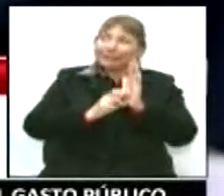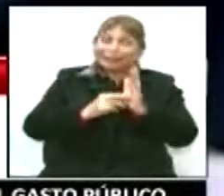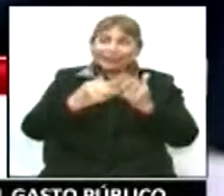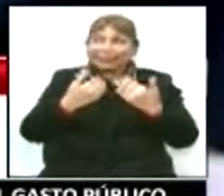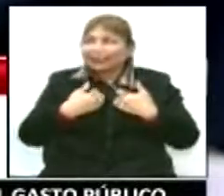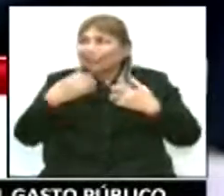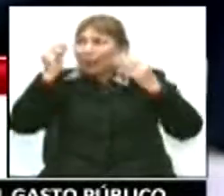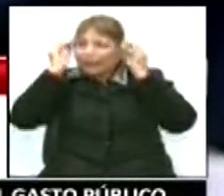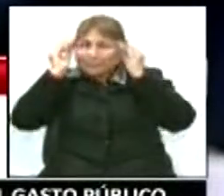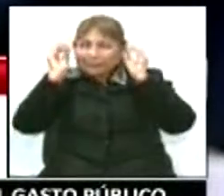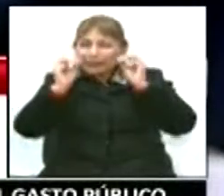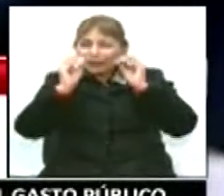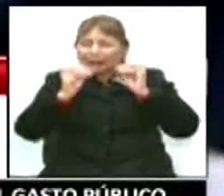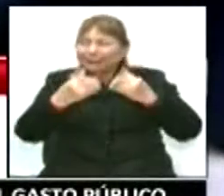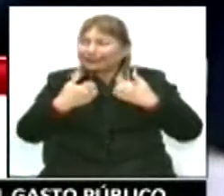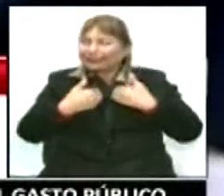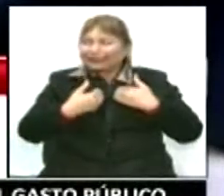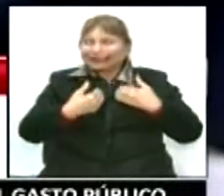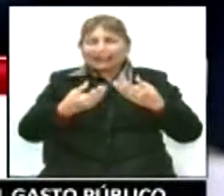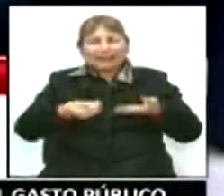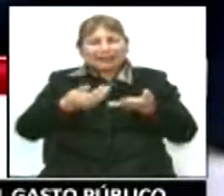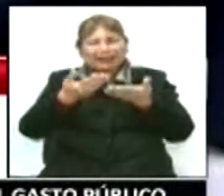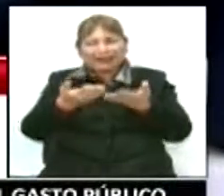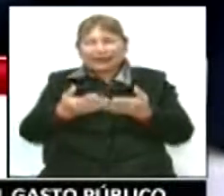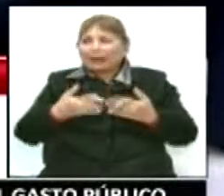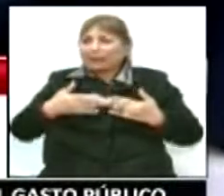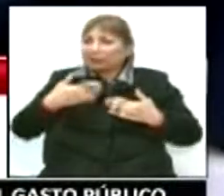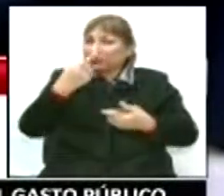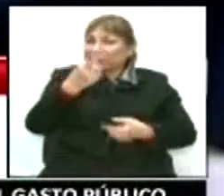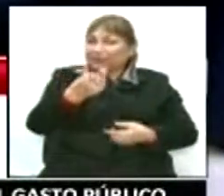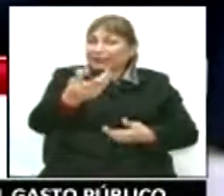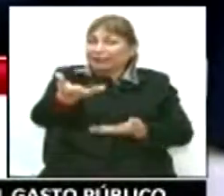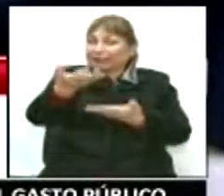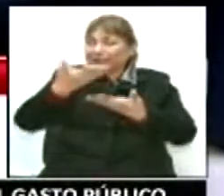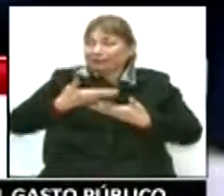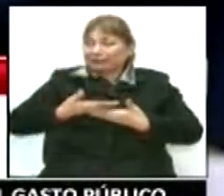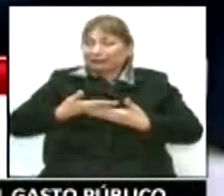las opiniones que hemos vertido, ¿podría usted alcanzarnos